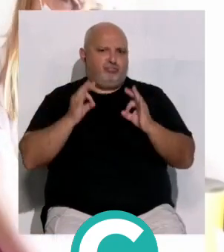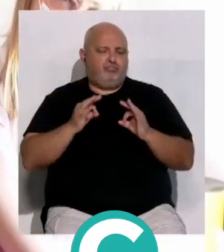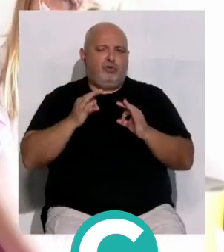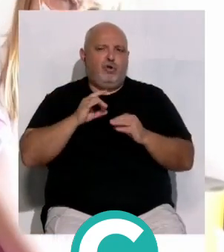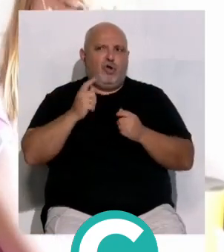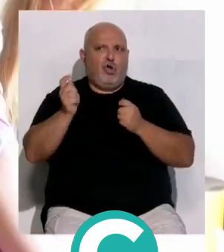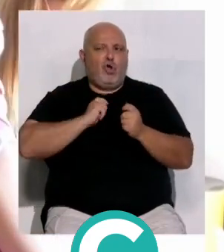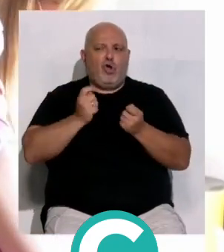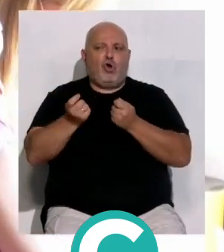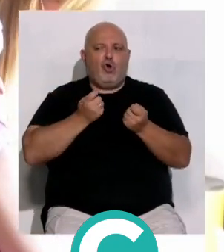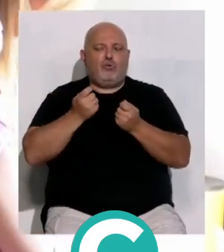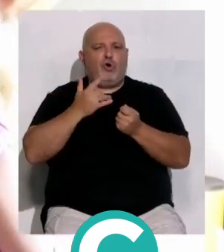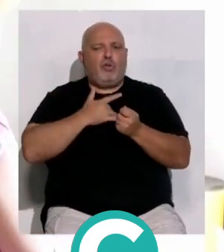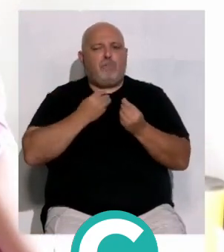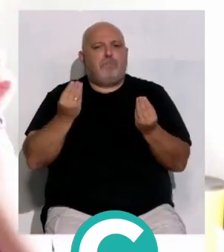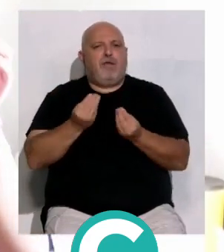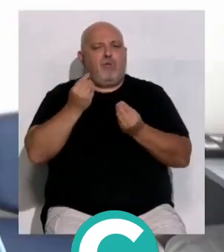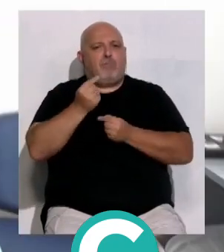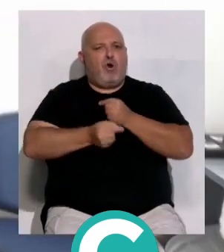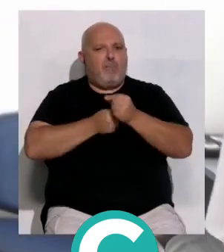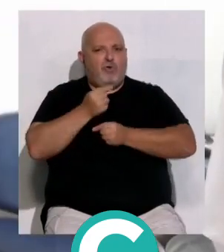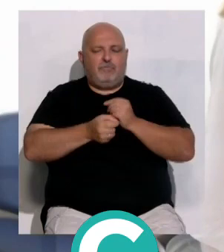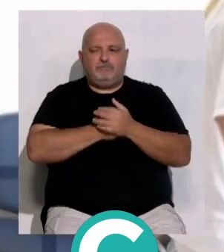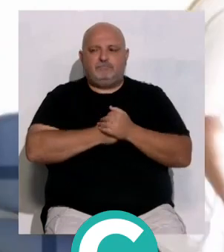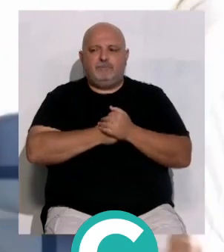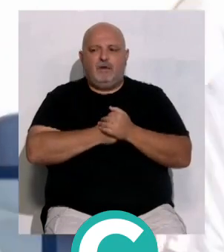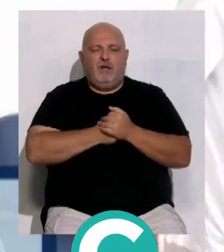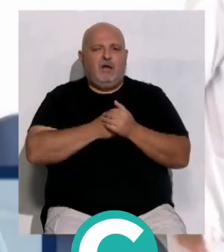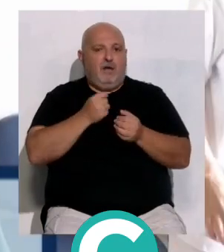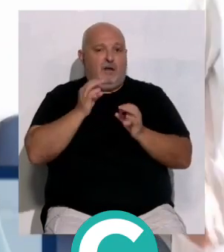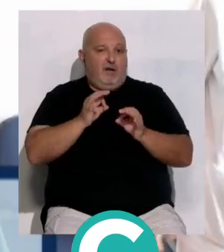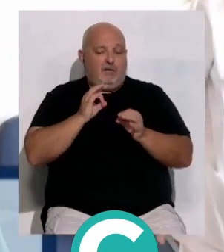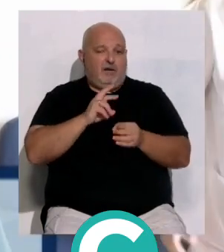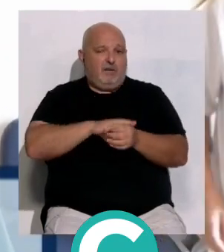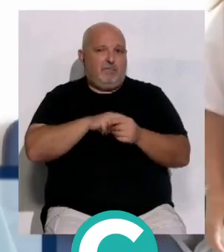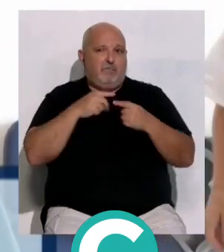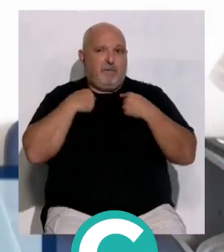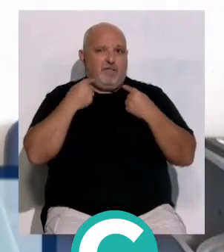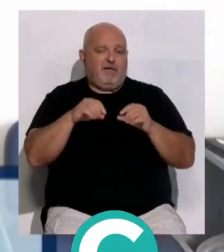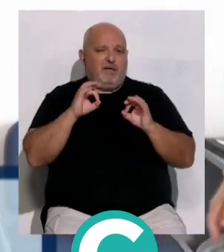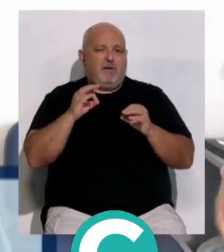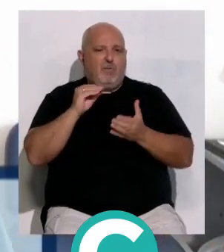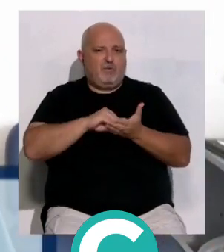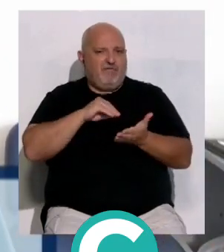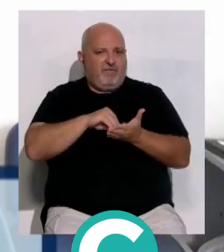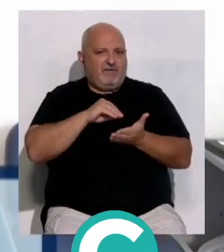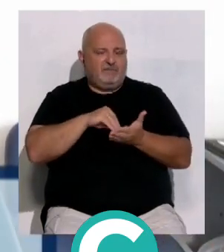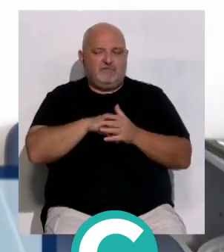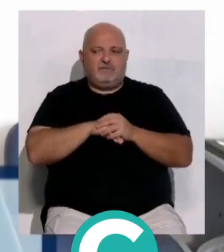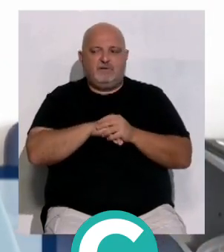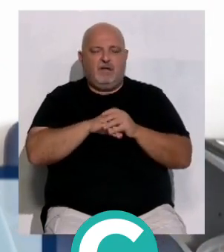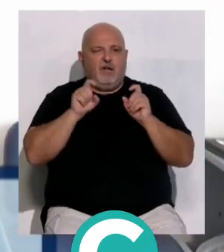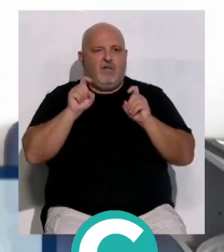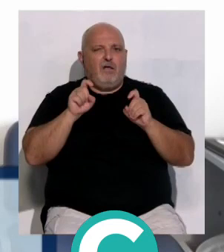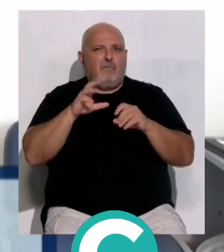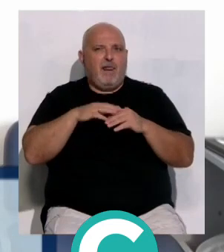estar controlado, a ver cómo mi corazón va aumentando poco a poco. Sobre todo rutina, que se pierde muchas veces,